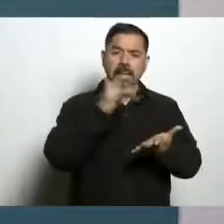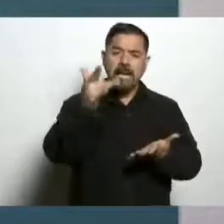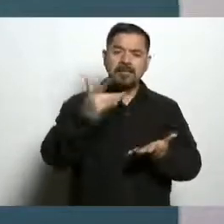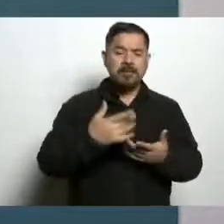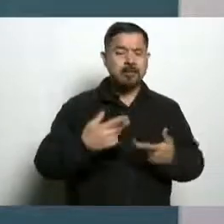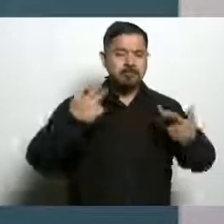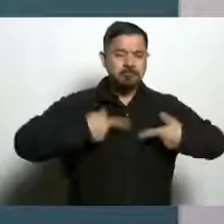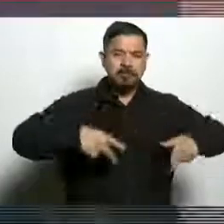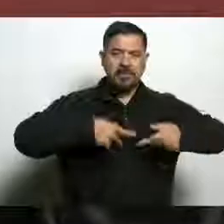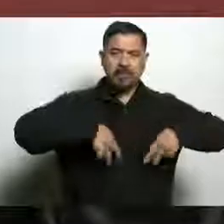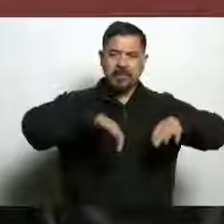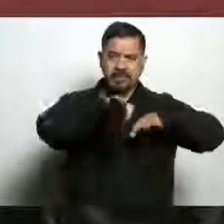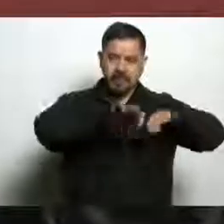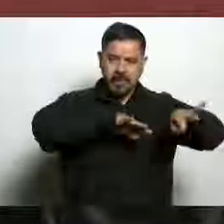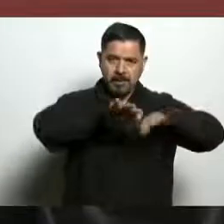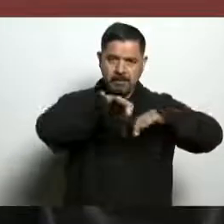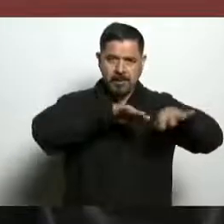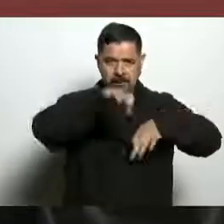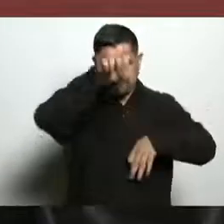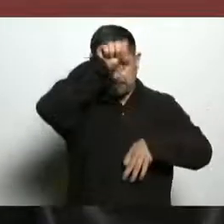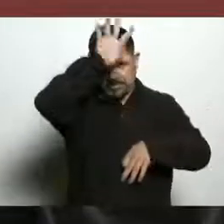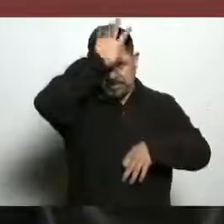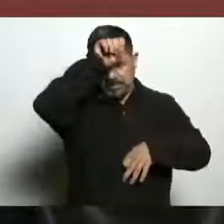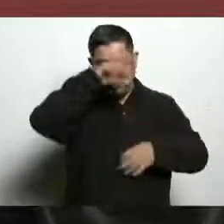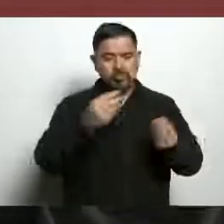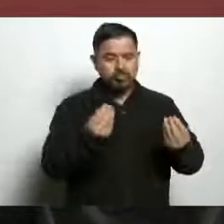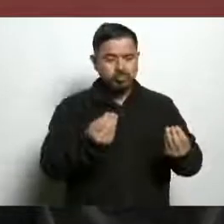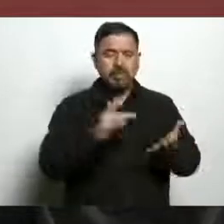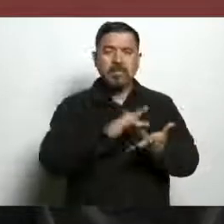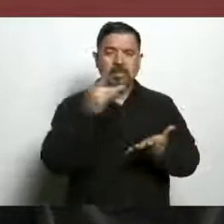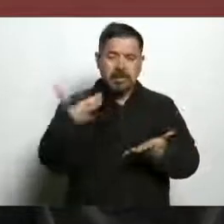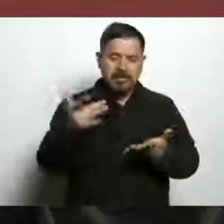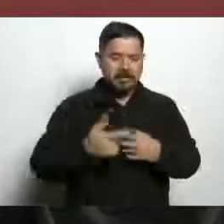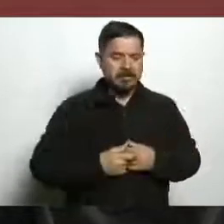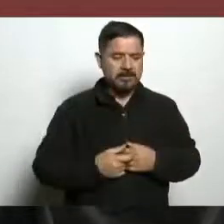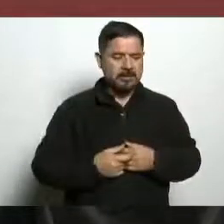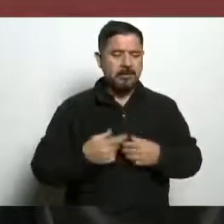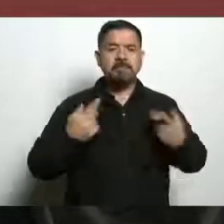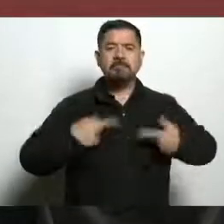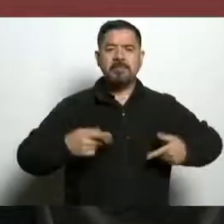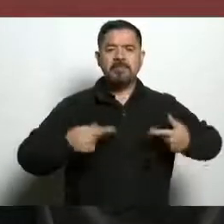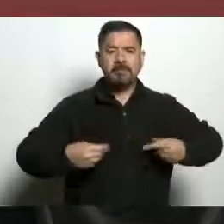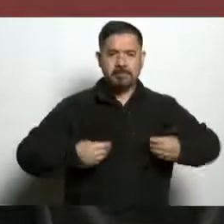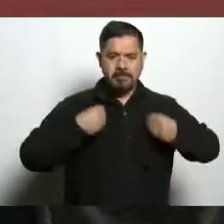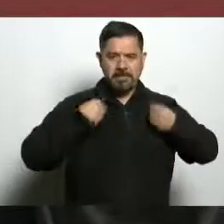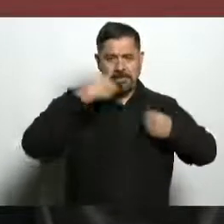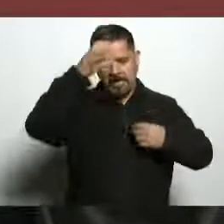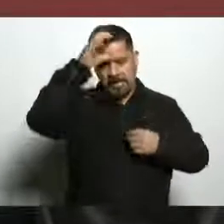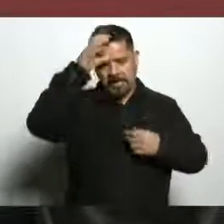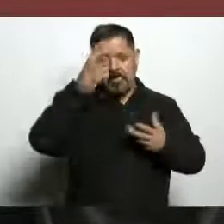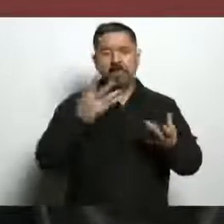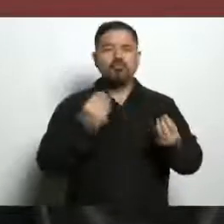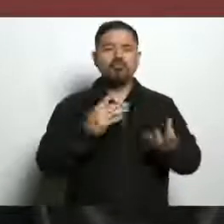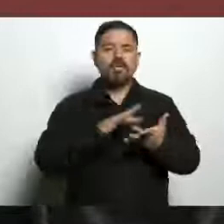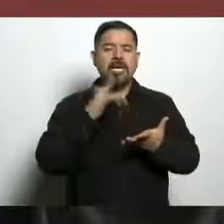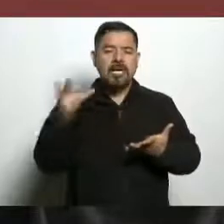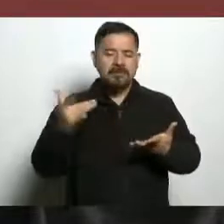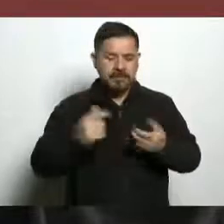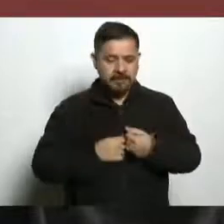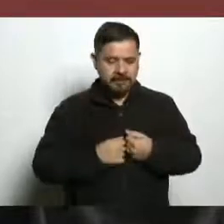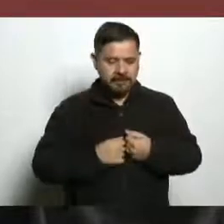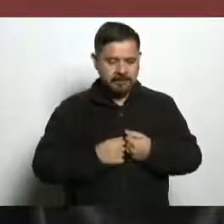los trabajadores mineros, muchas gracias a los ciudadanos de Cananea, muchas gracias a